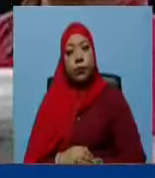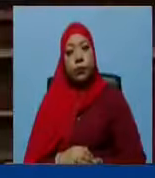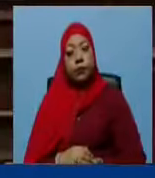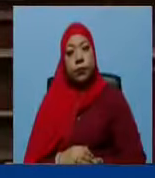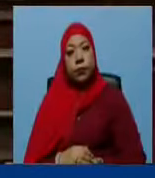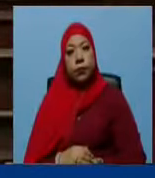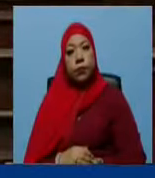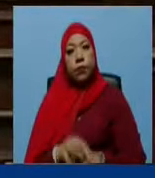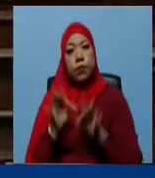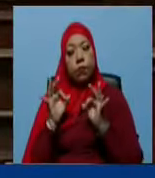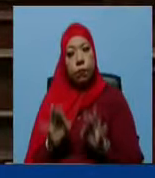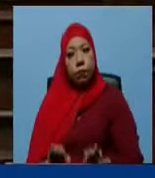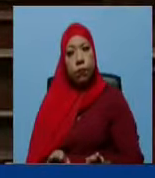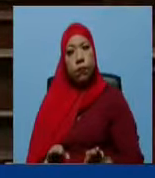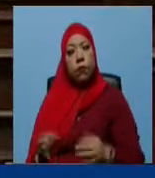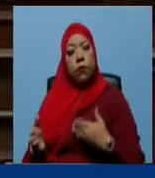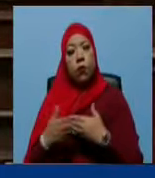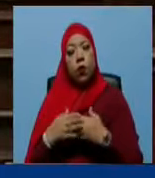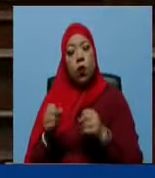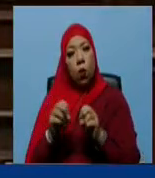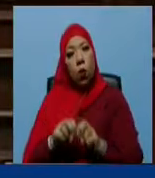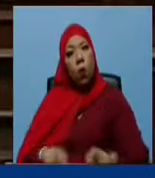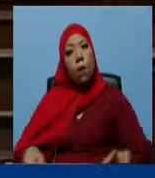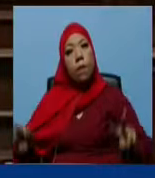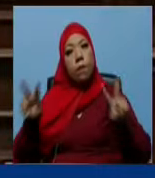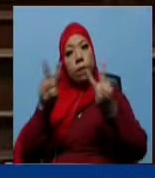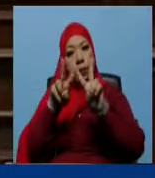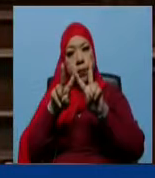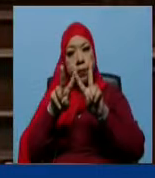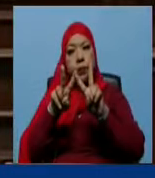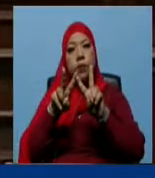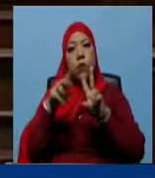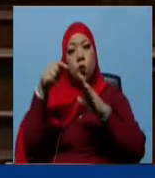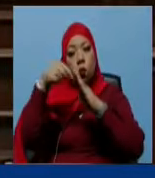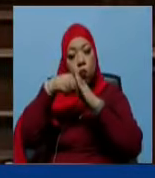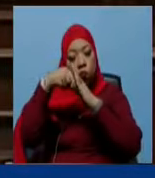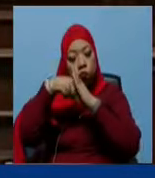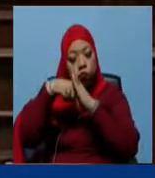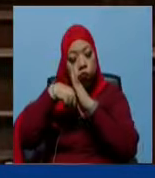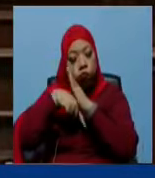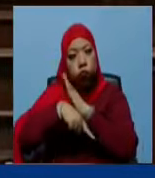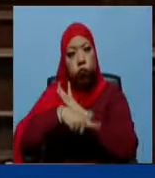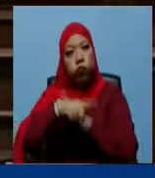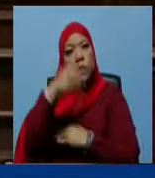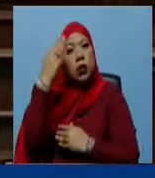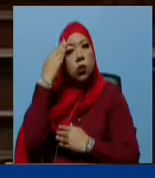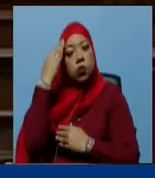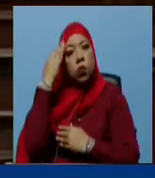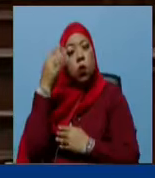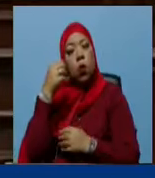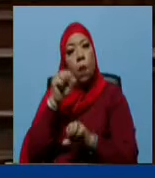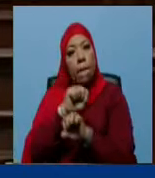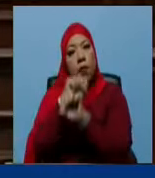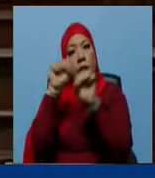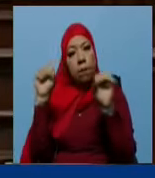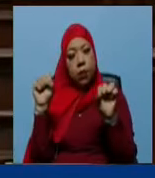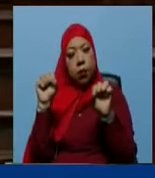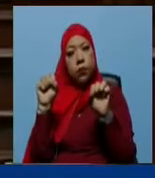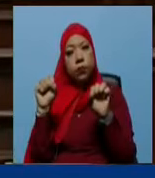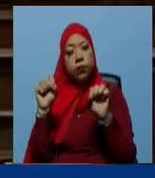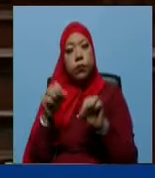Que se correspondían con sus valores profundos, que supo cultivar desde muy temprano.